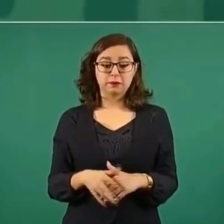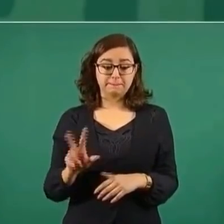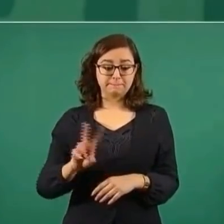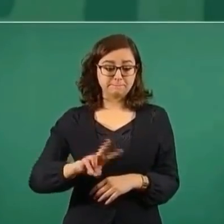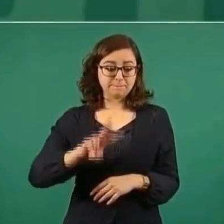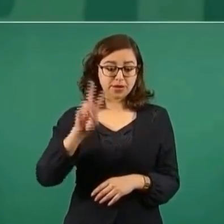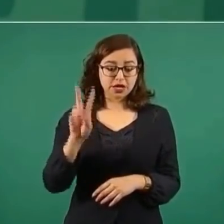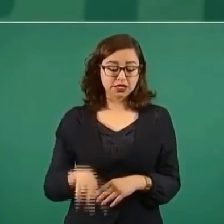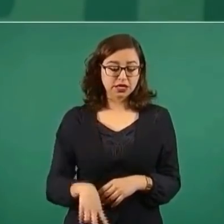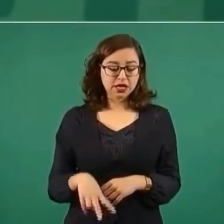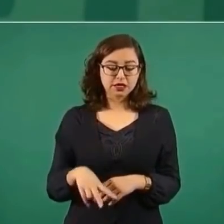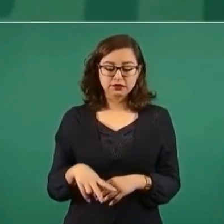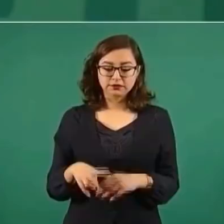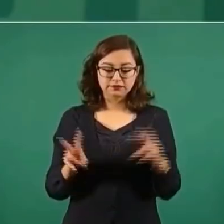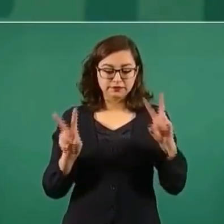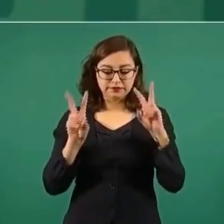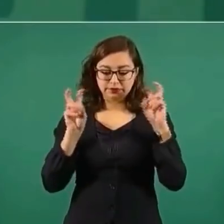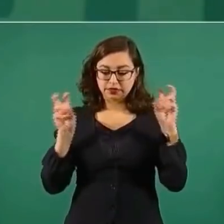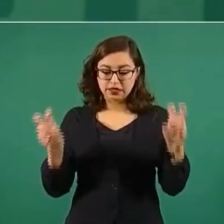una